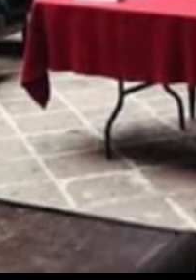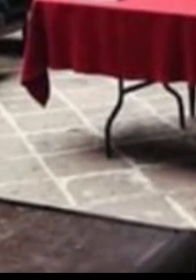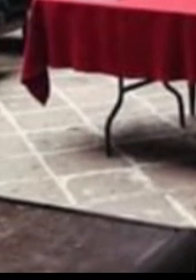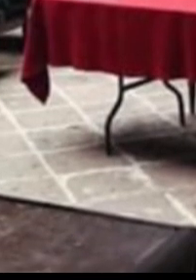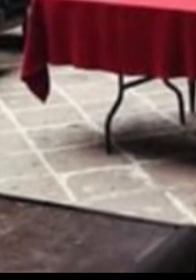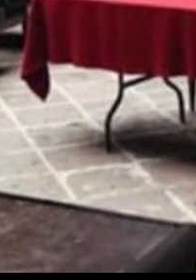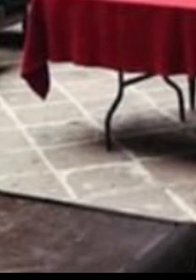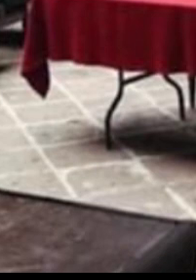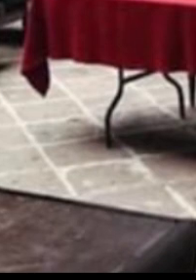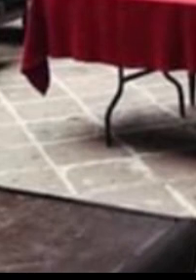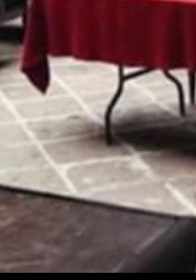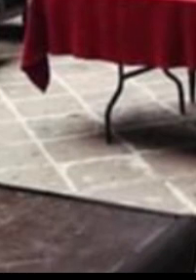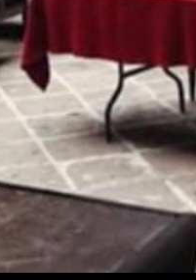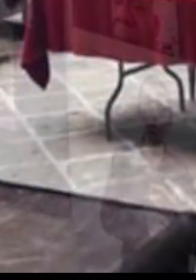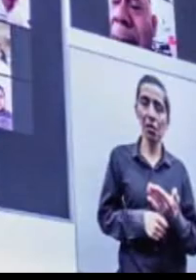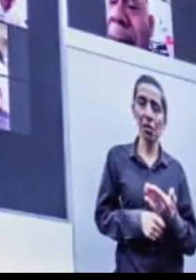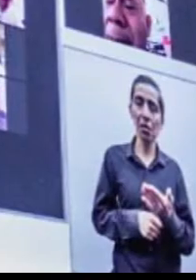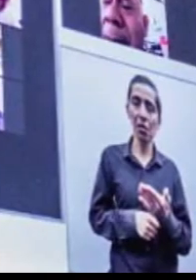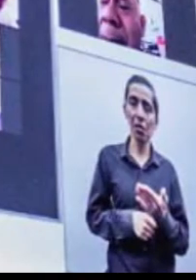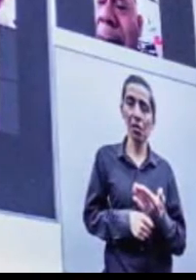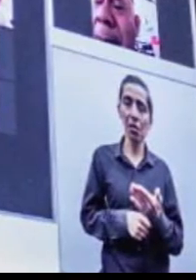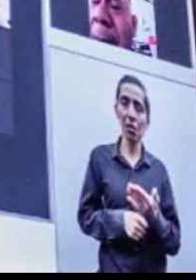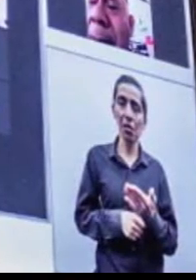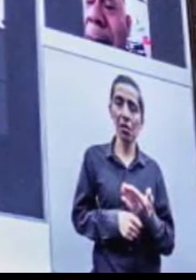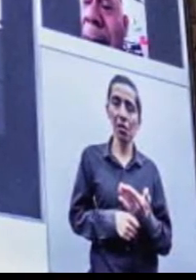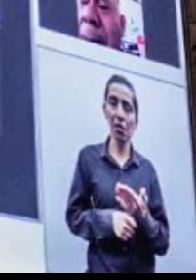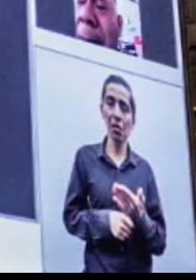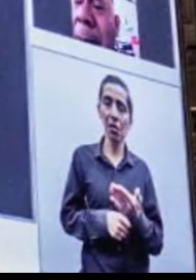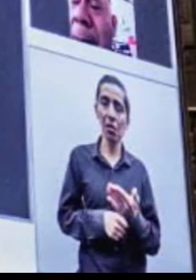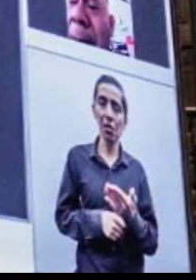siguiente y los extraurgentes el mismo día. Informó para Red 113, Javier Magaña.